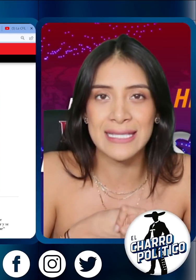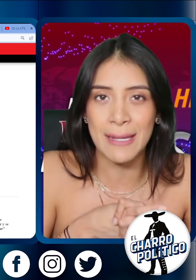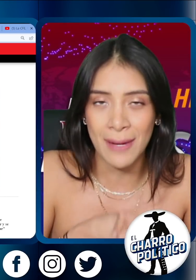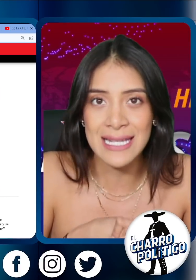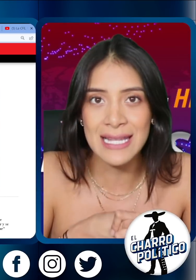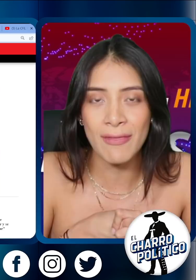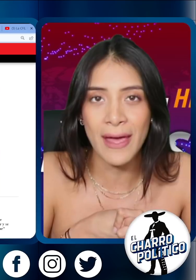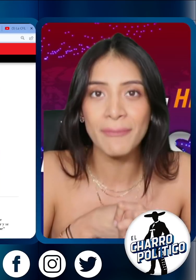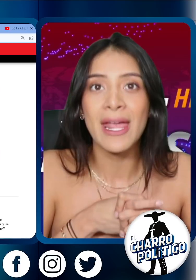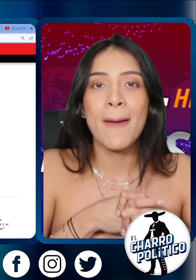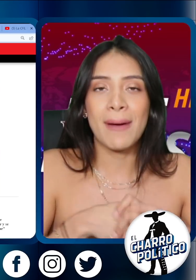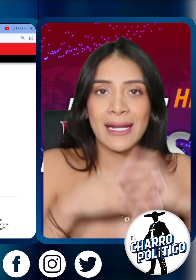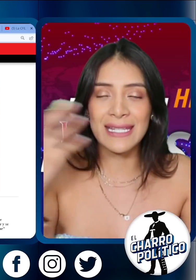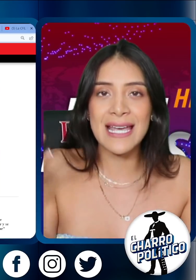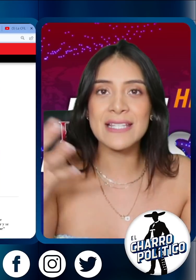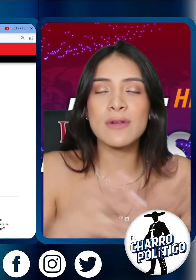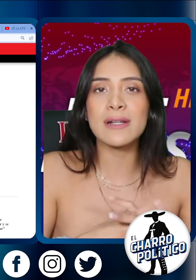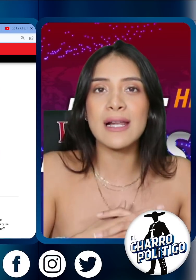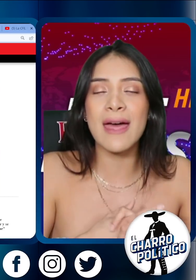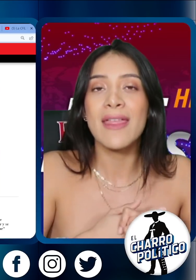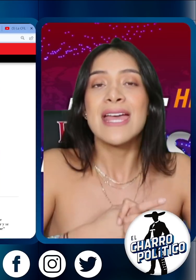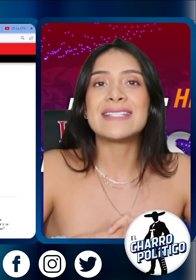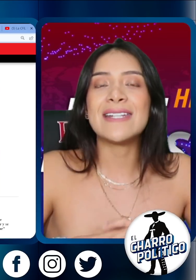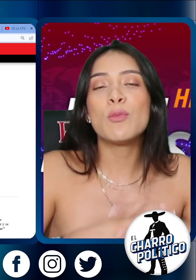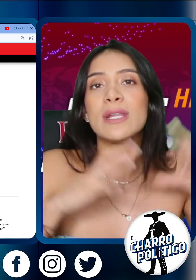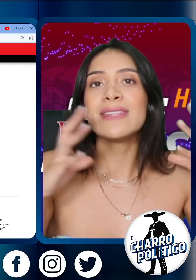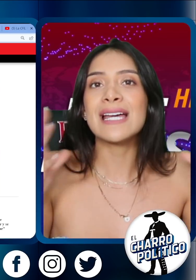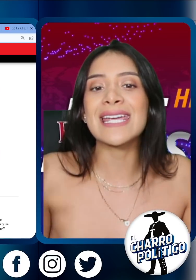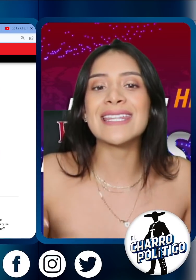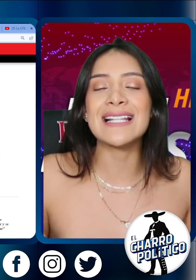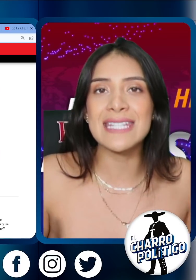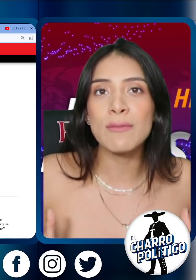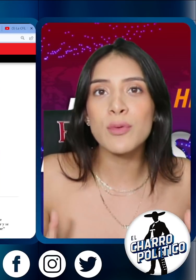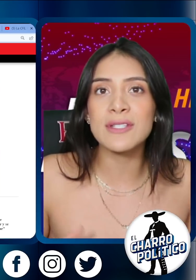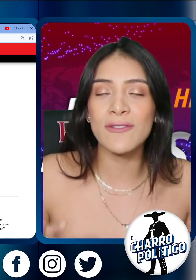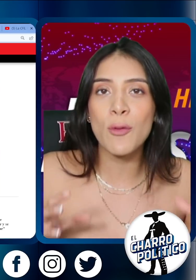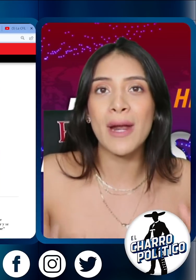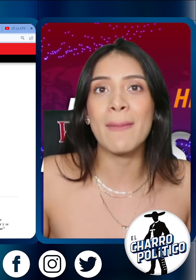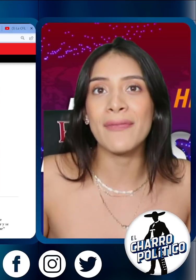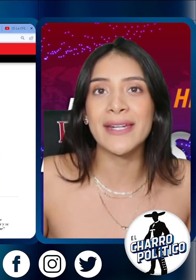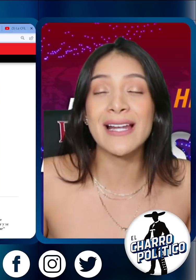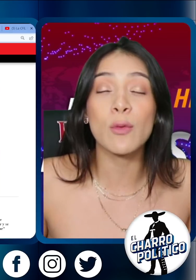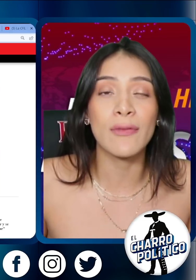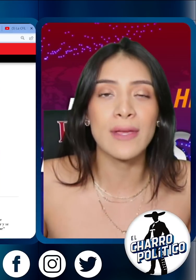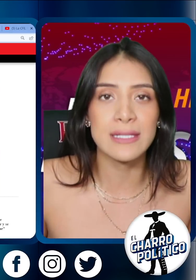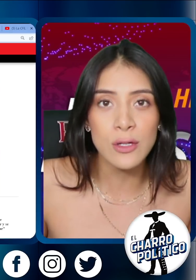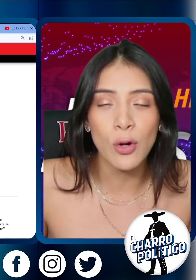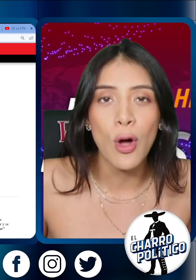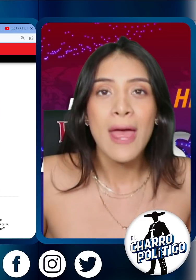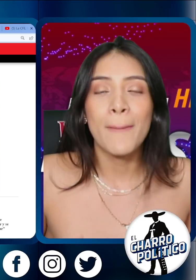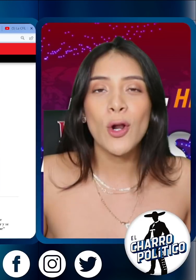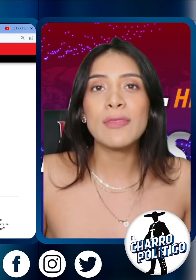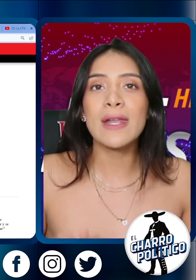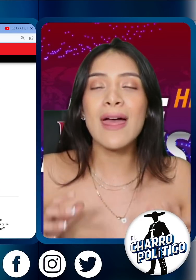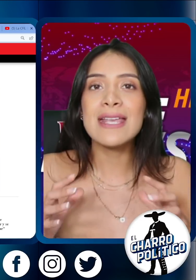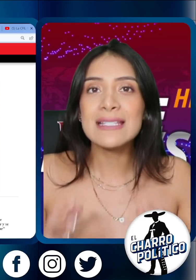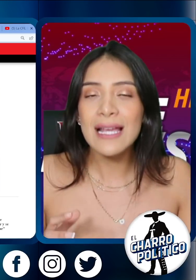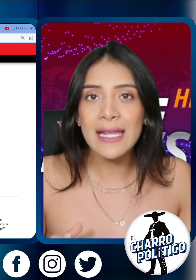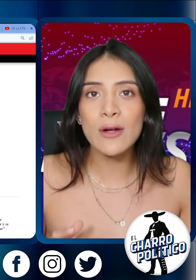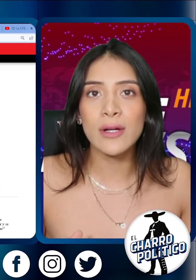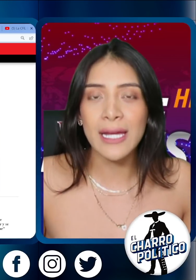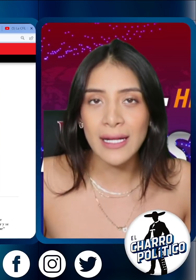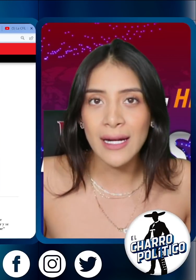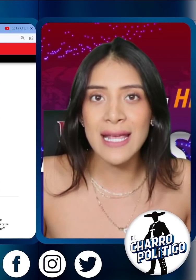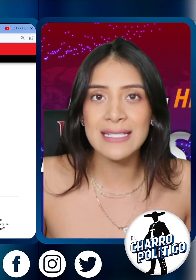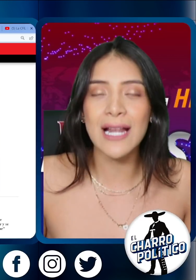la Semana Santa, para que ya sea una realidad, sería un blindaje del 100% para mantener el 45%. Pero de entrada, esta ley